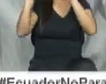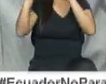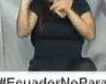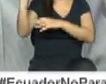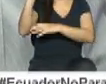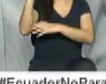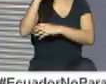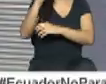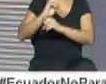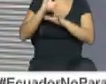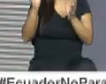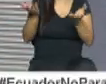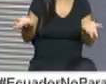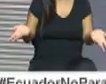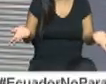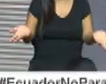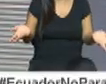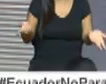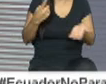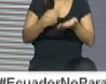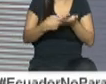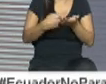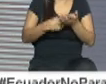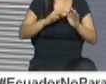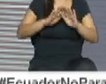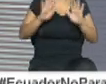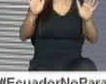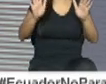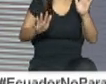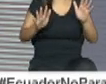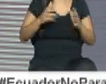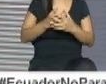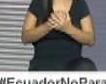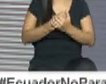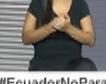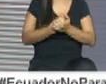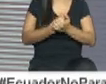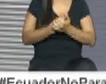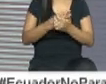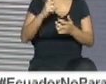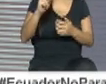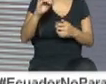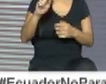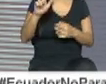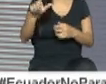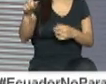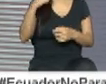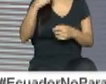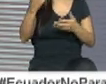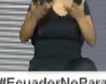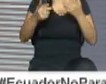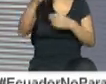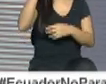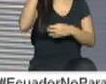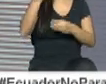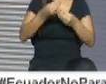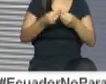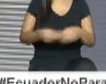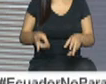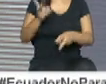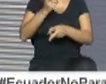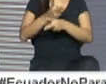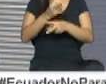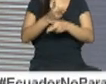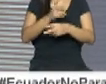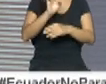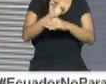Claro, algún momento lo vamos a analizar profundamente. Daniel, ¿existe riesgo para la democracia ecuatoriana la